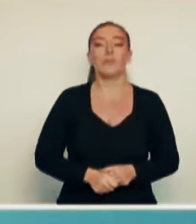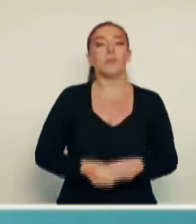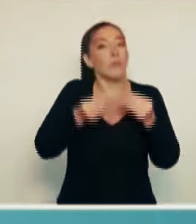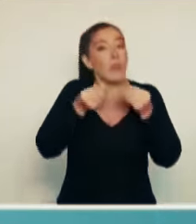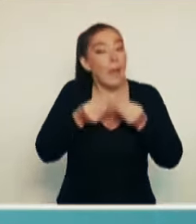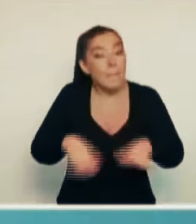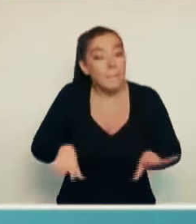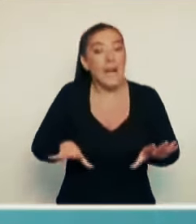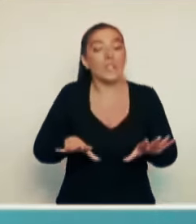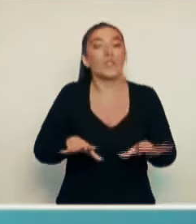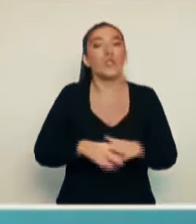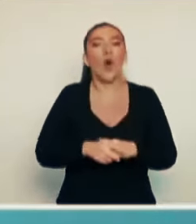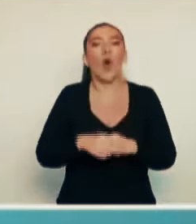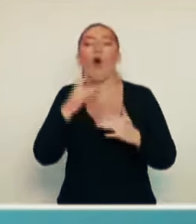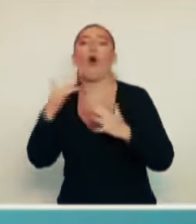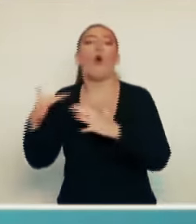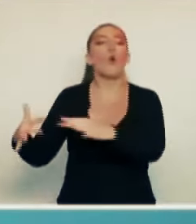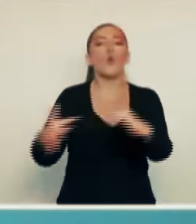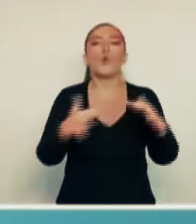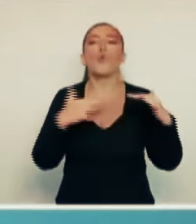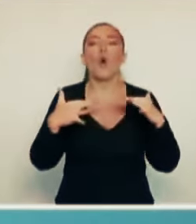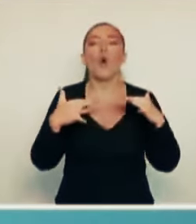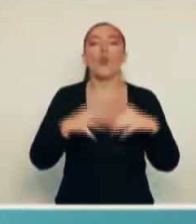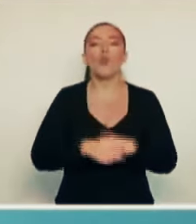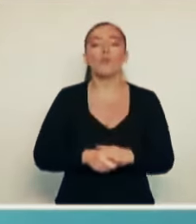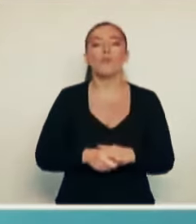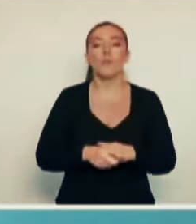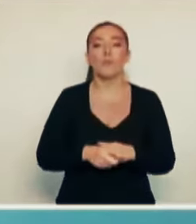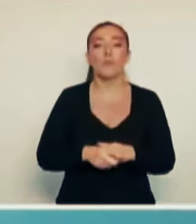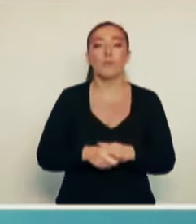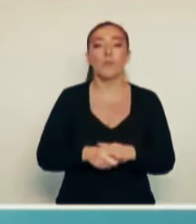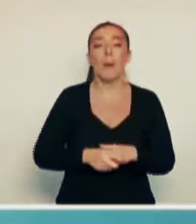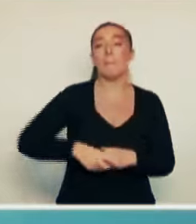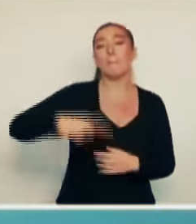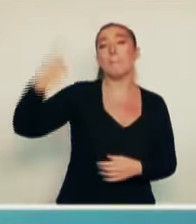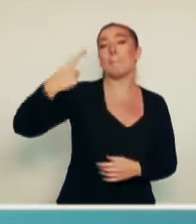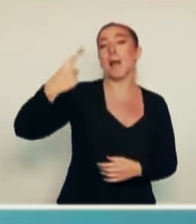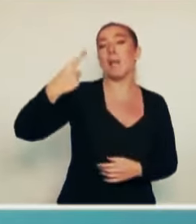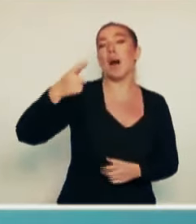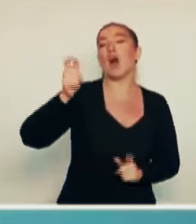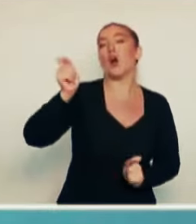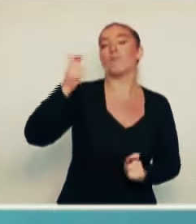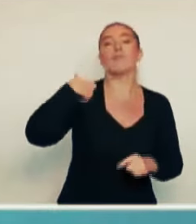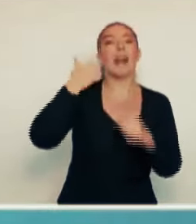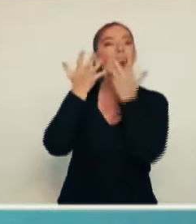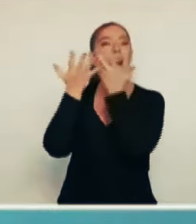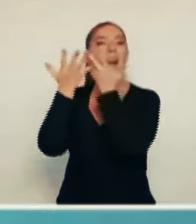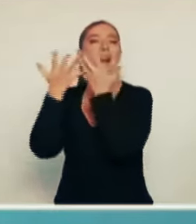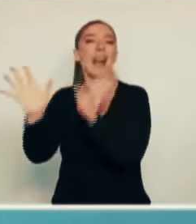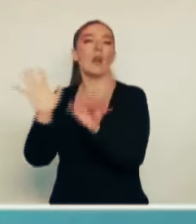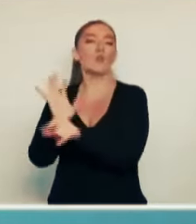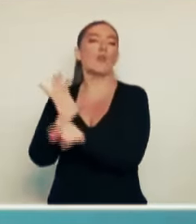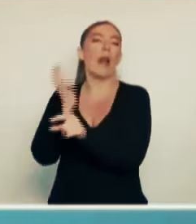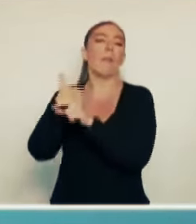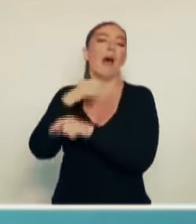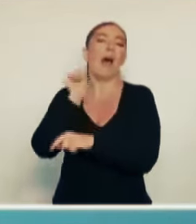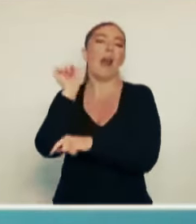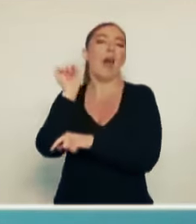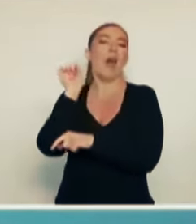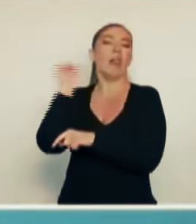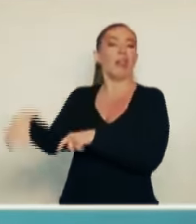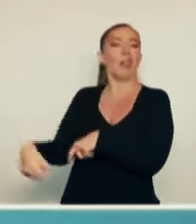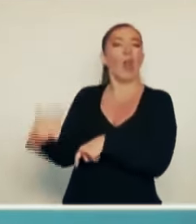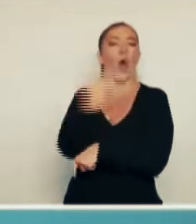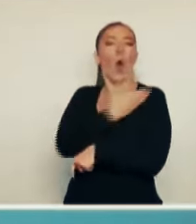comenzó a surgir el rumor de que quien había salido primero iba a renunciar para deslegitimar al gobierno que empezaba.